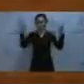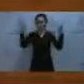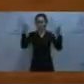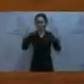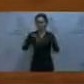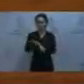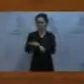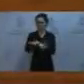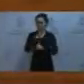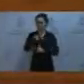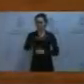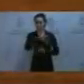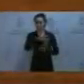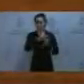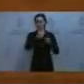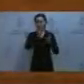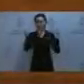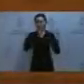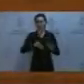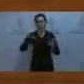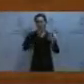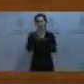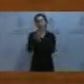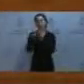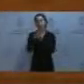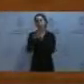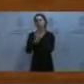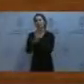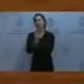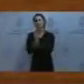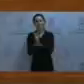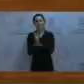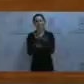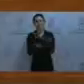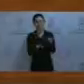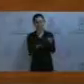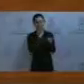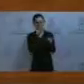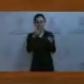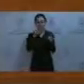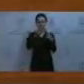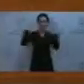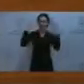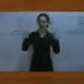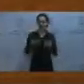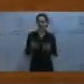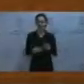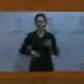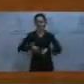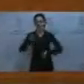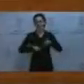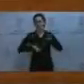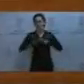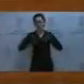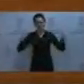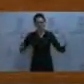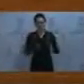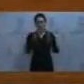que le he relatado, que hemos ido sacando de las solicitudes de información? Obras, informática,